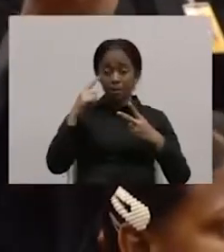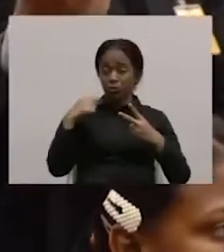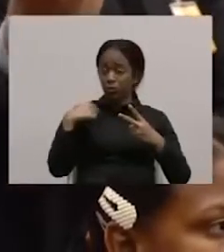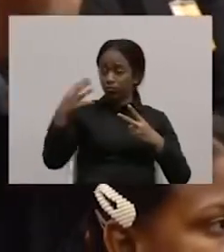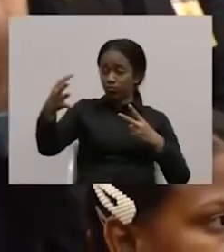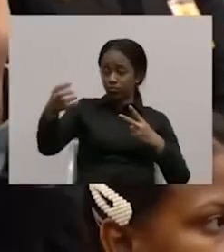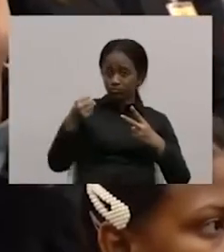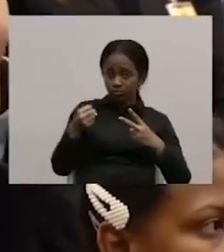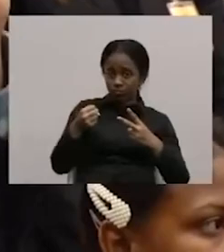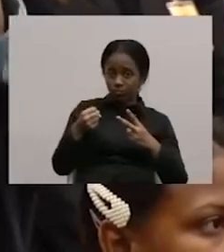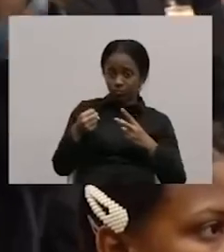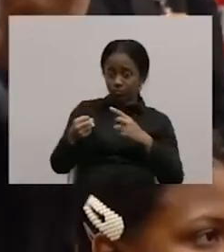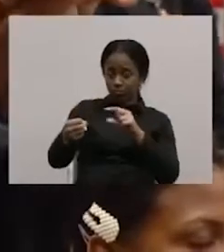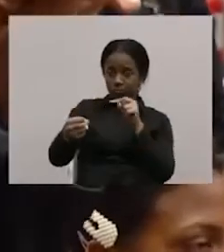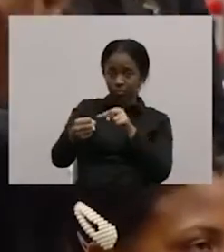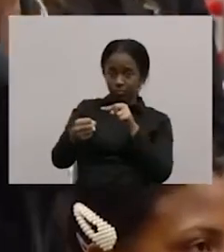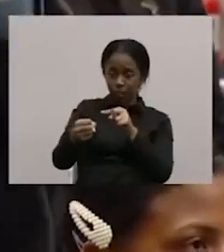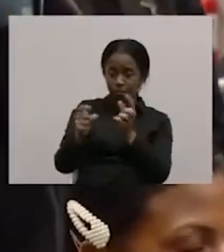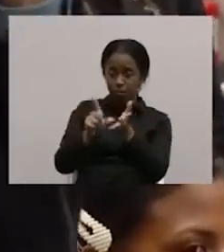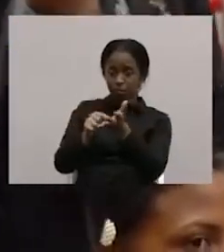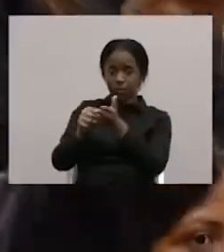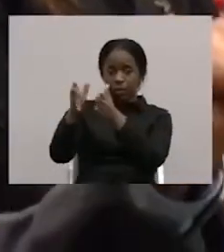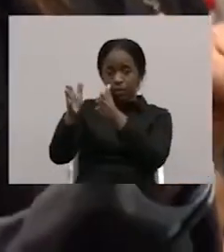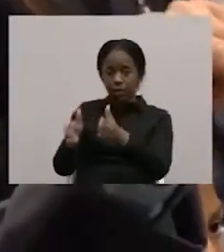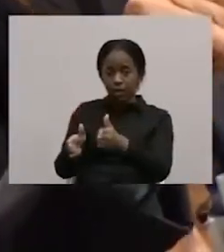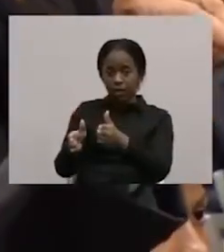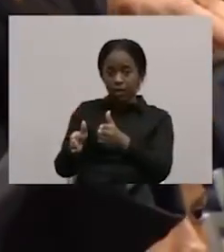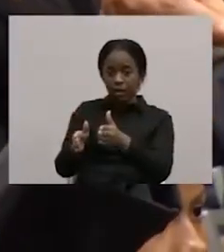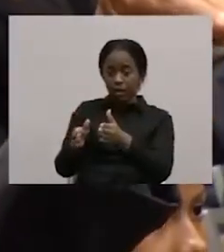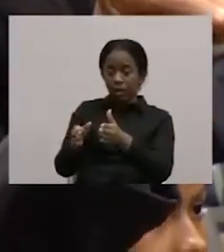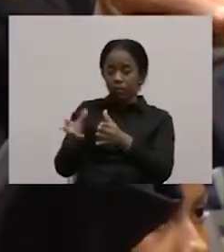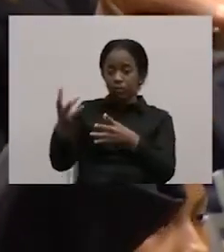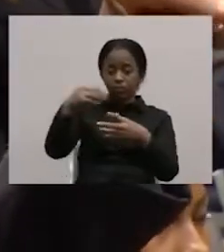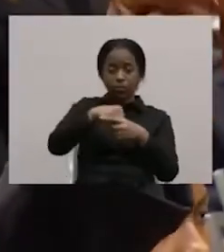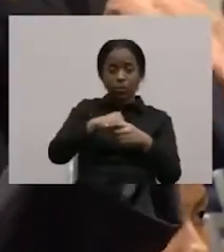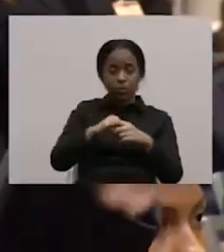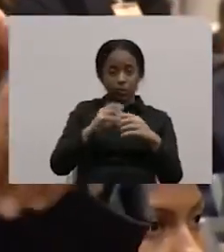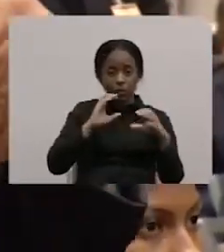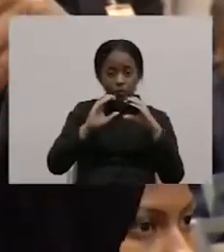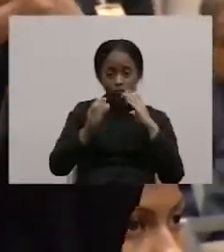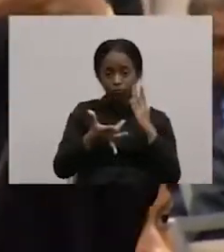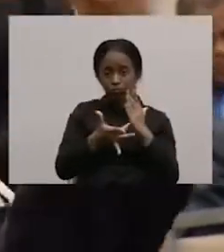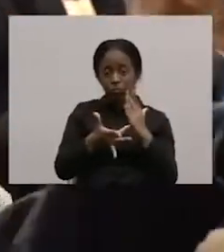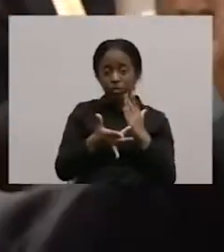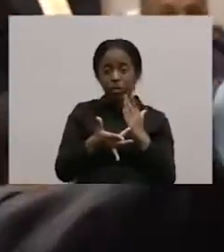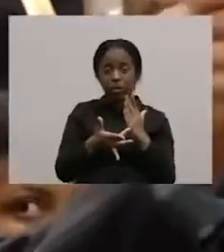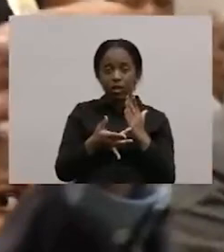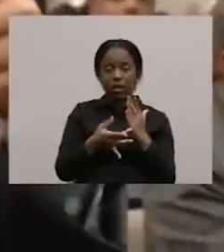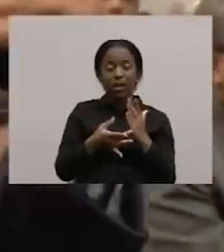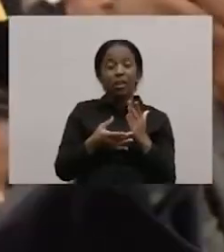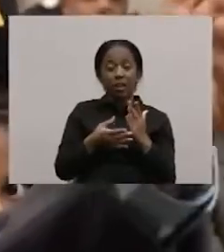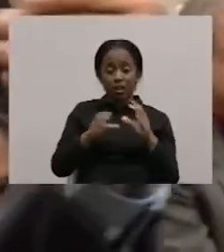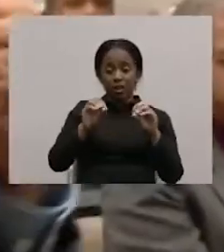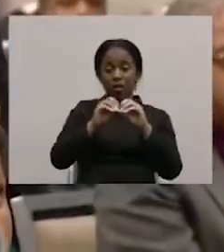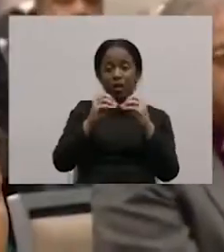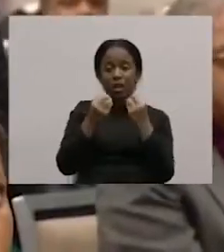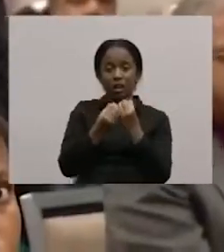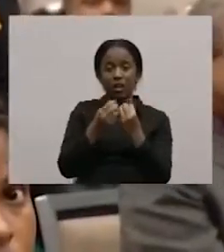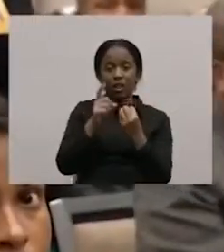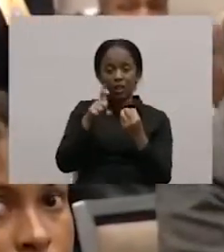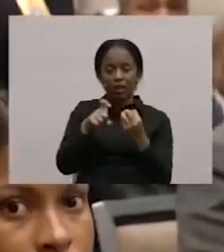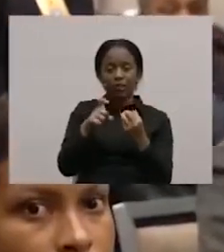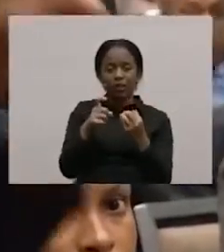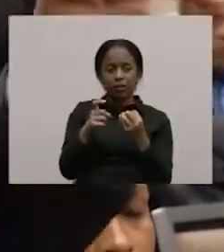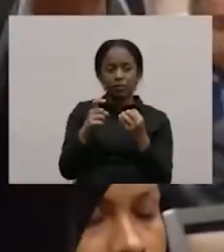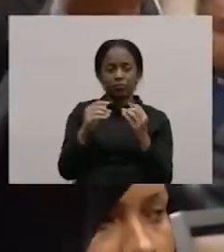contratar un periodista en un medio, el colegio debía tener algún nivel de